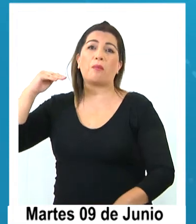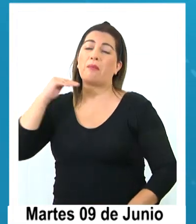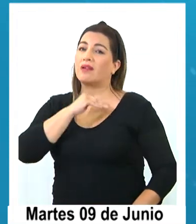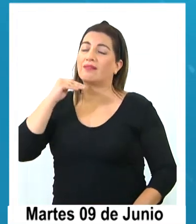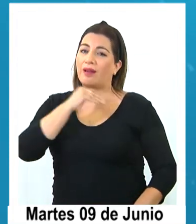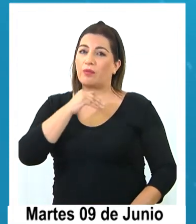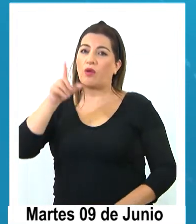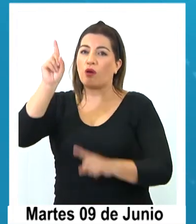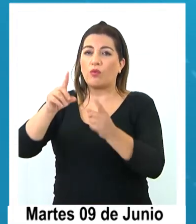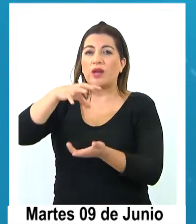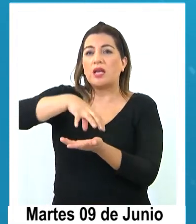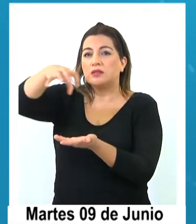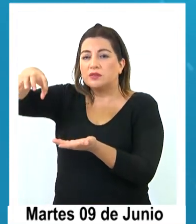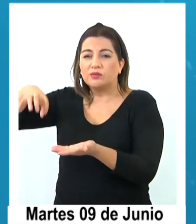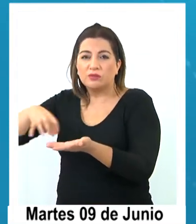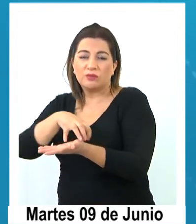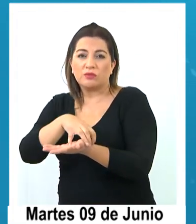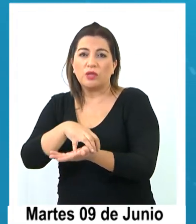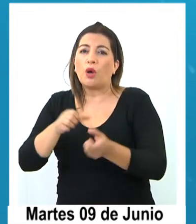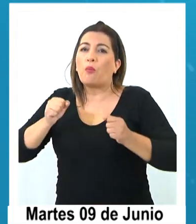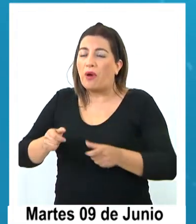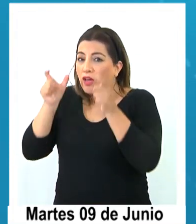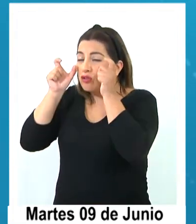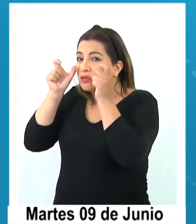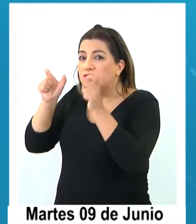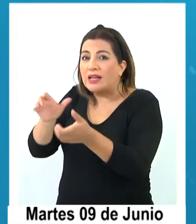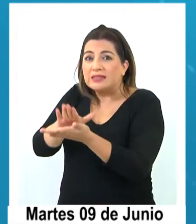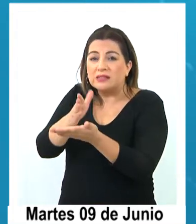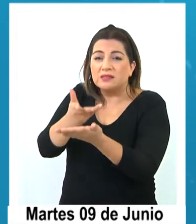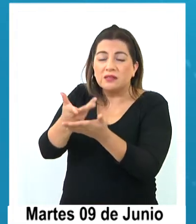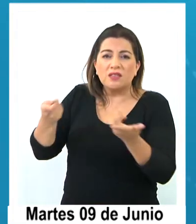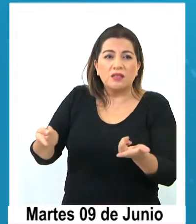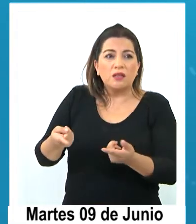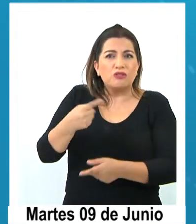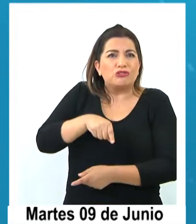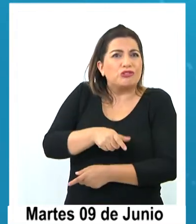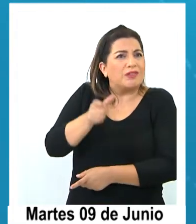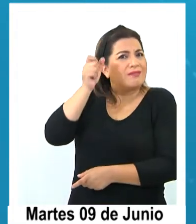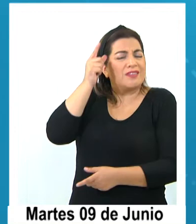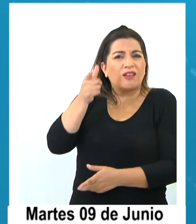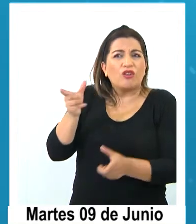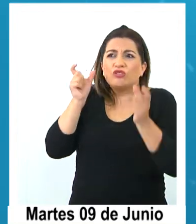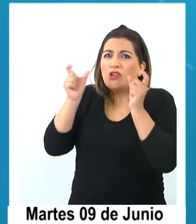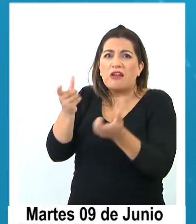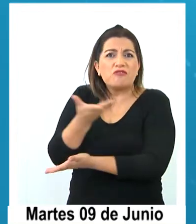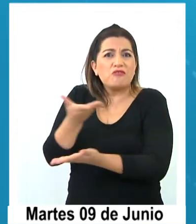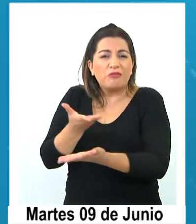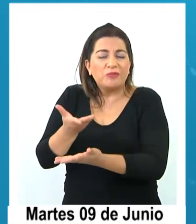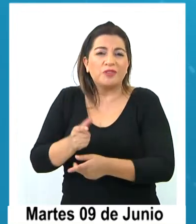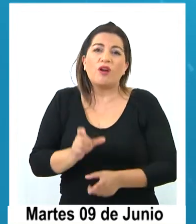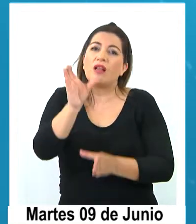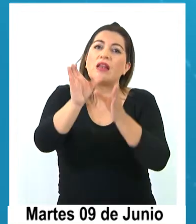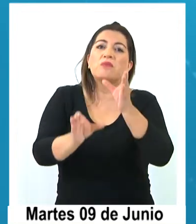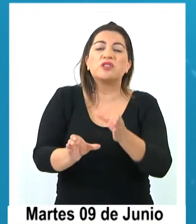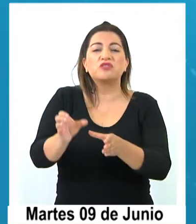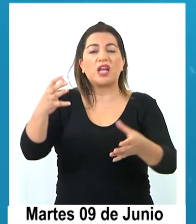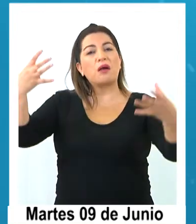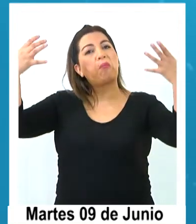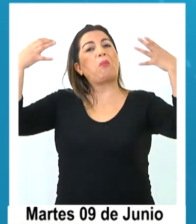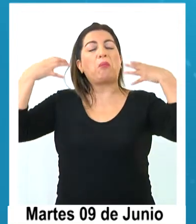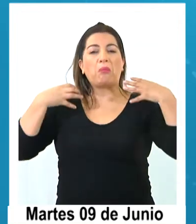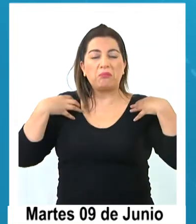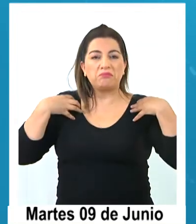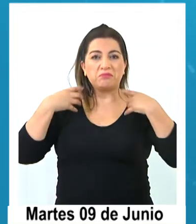rápida en las ciudades donde se ha podido controlar, y no se entiende por qué se ha podido controlar, ¿no? O la población ha sido